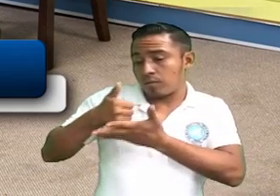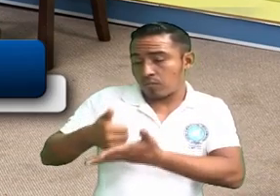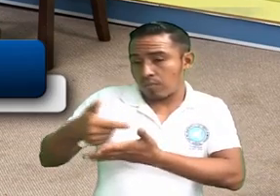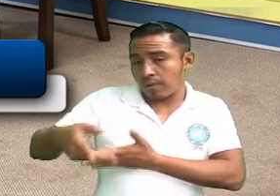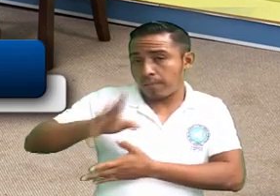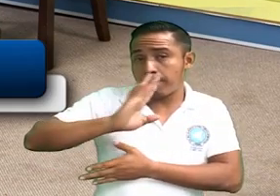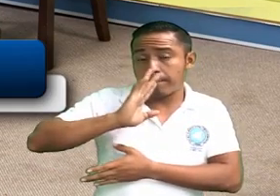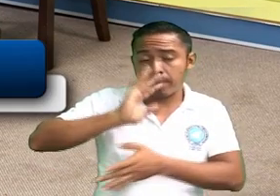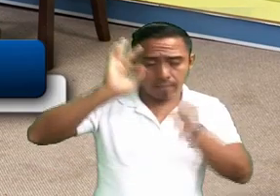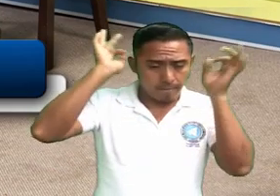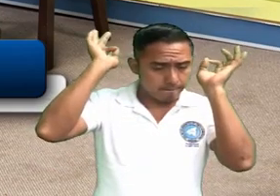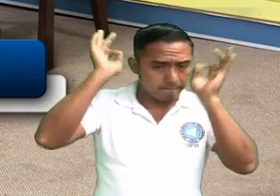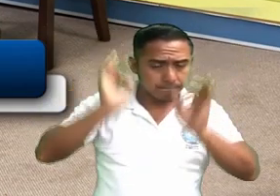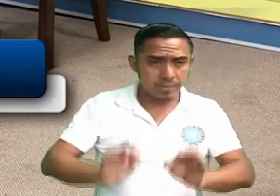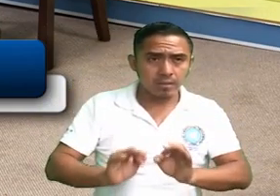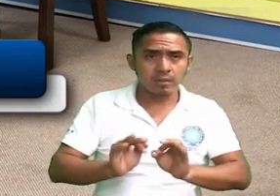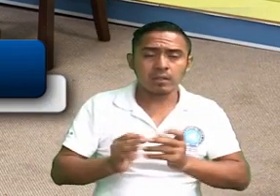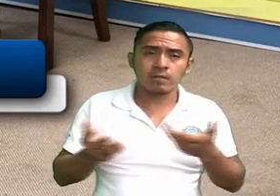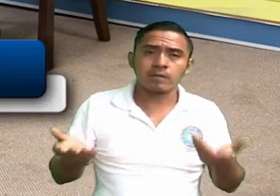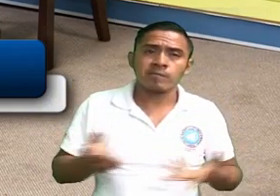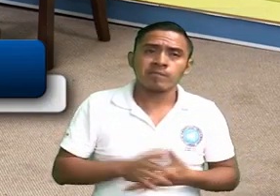descartar. Okay. Ahora,